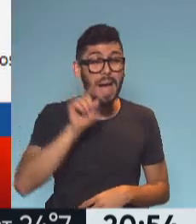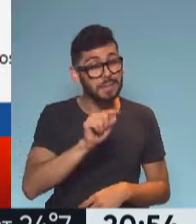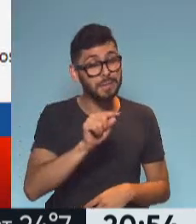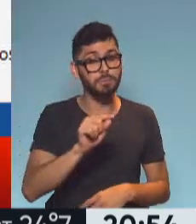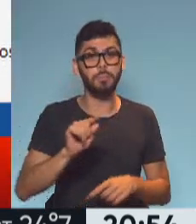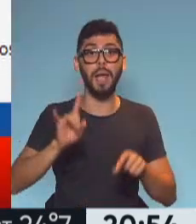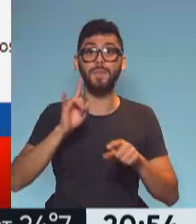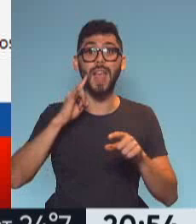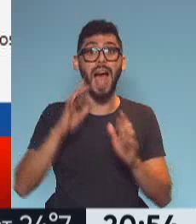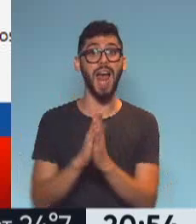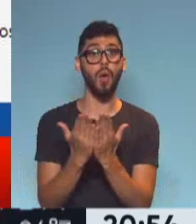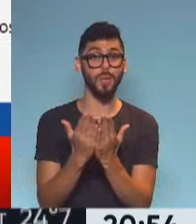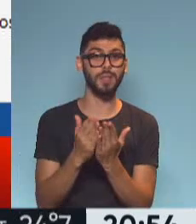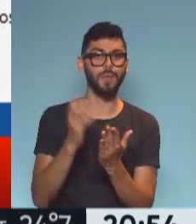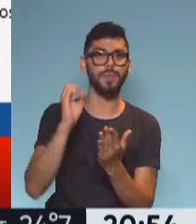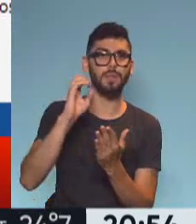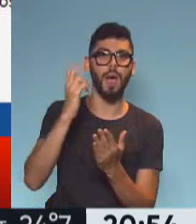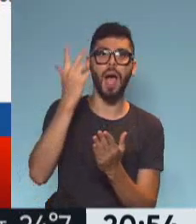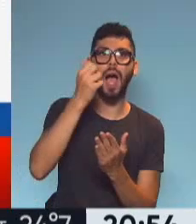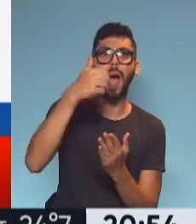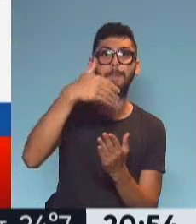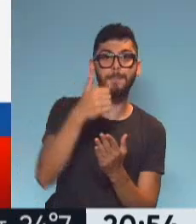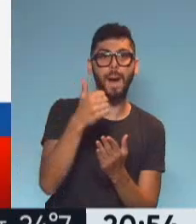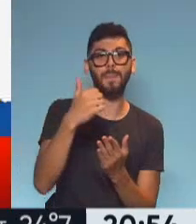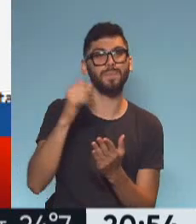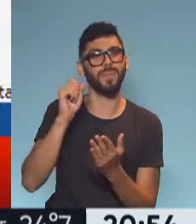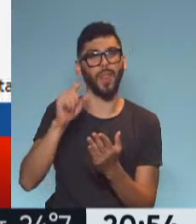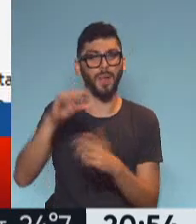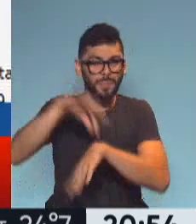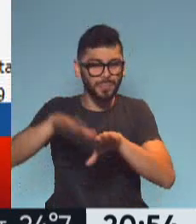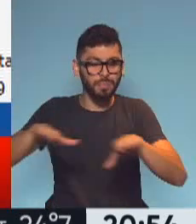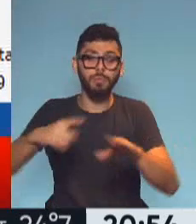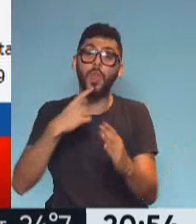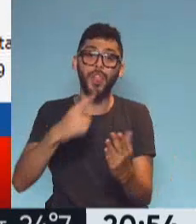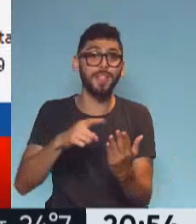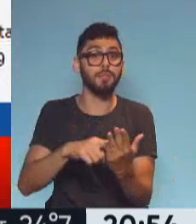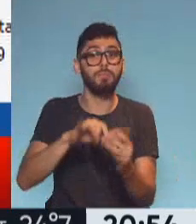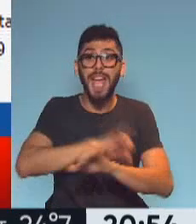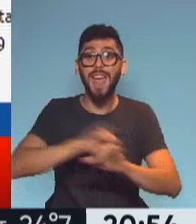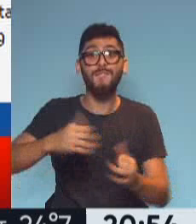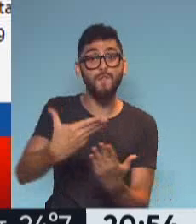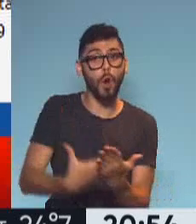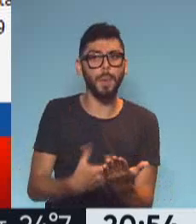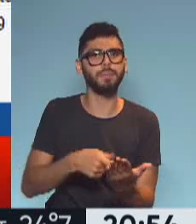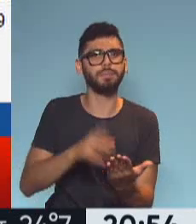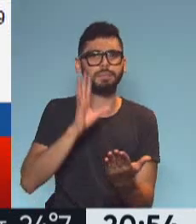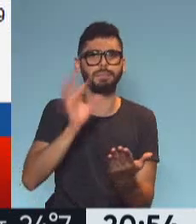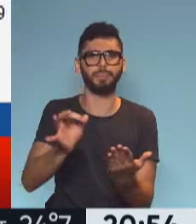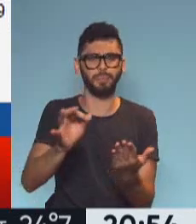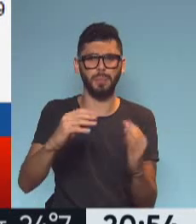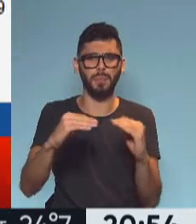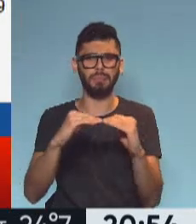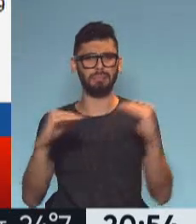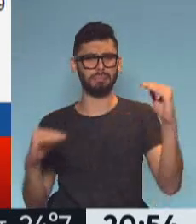la revista médica JAMA Pediatrics publicó un informe que revela, una vez más, las desigualdades sociales en el